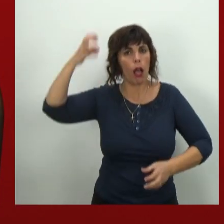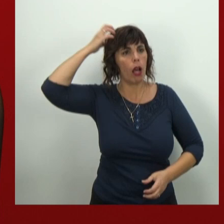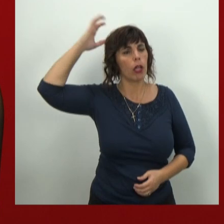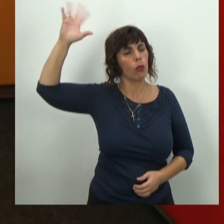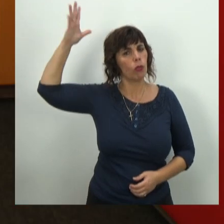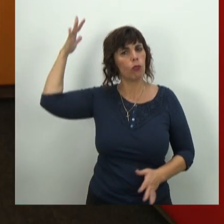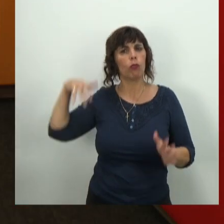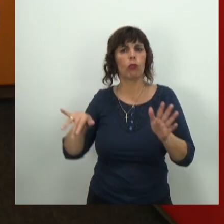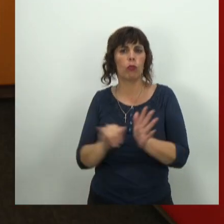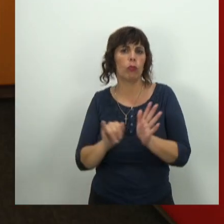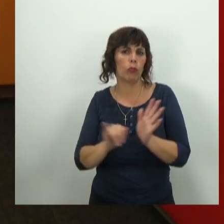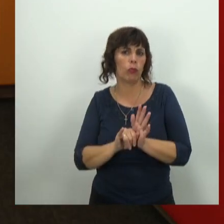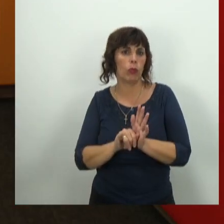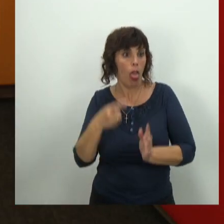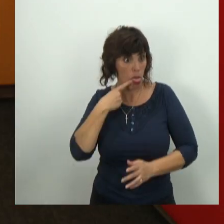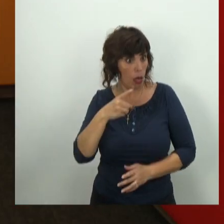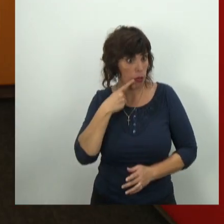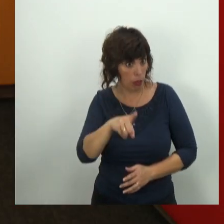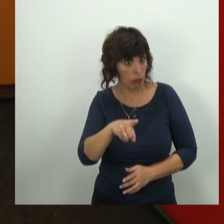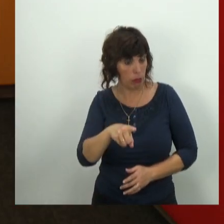ha acercado. Dilo ahora.